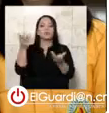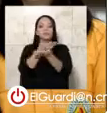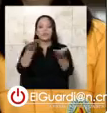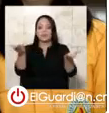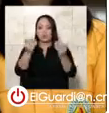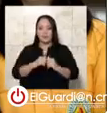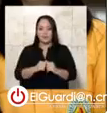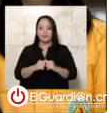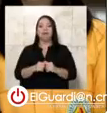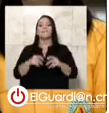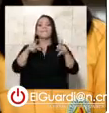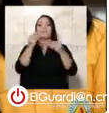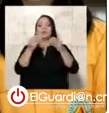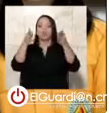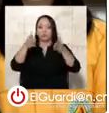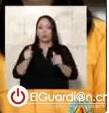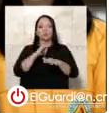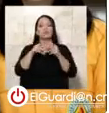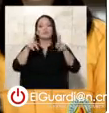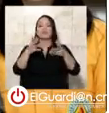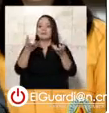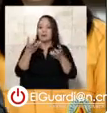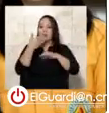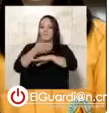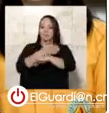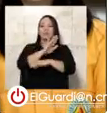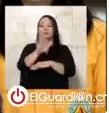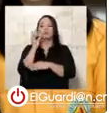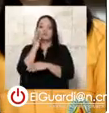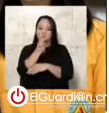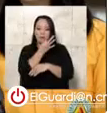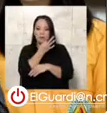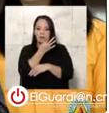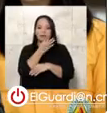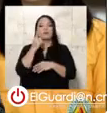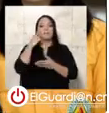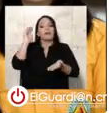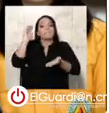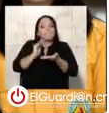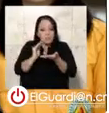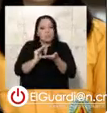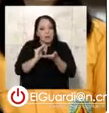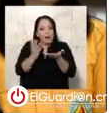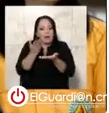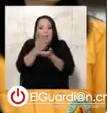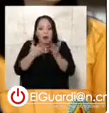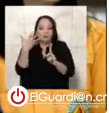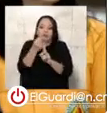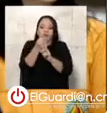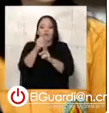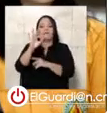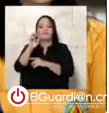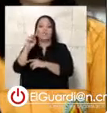disponibles para los productores y productoras que quieran hacer mejoras en su finca para que puedan mitigar de mejor forma el fenómeno